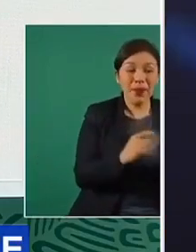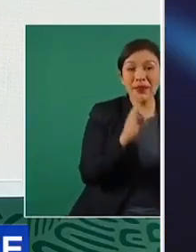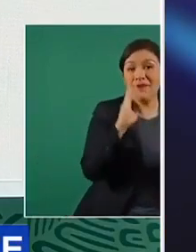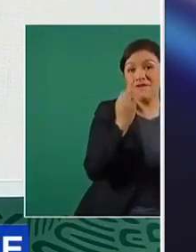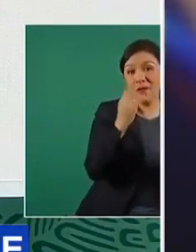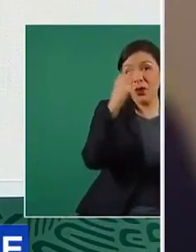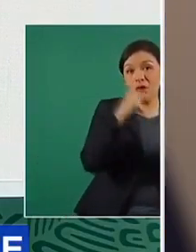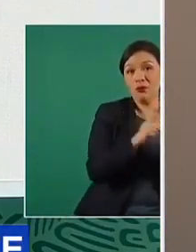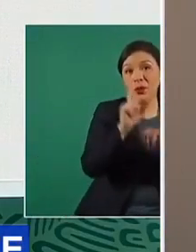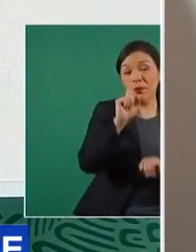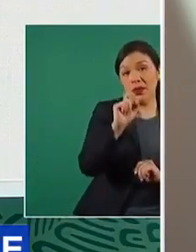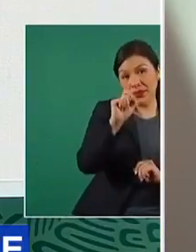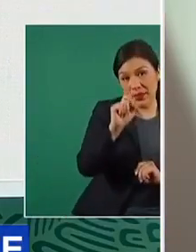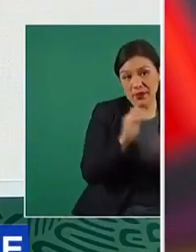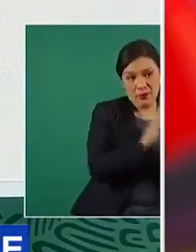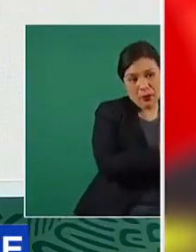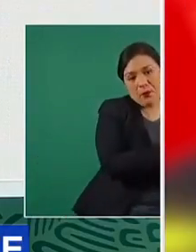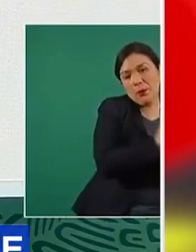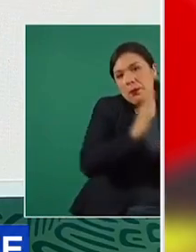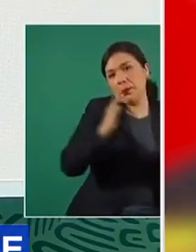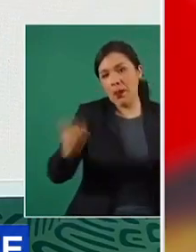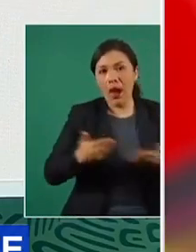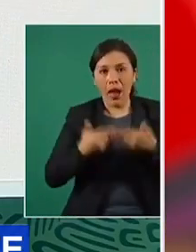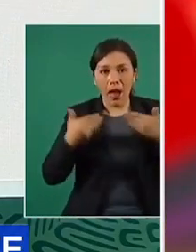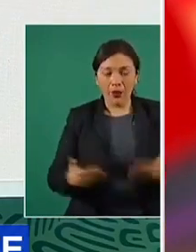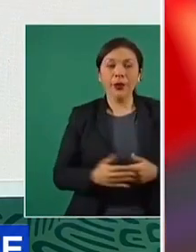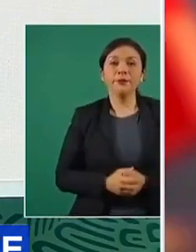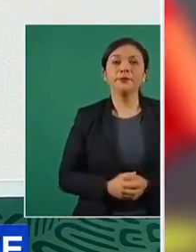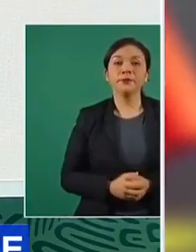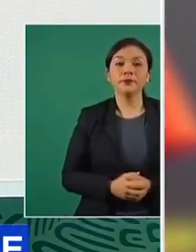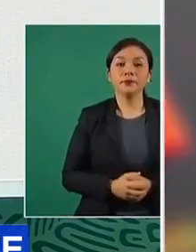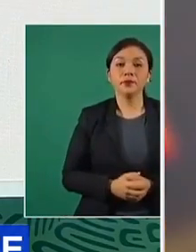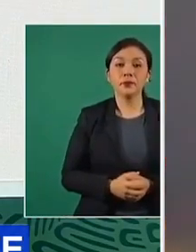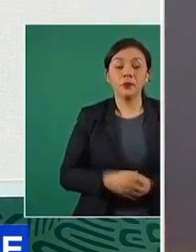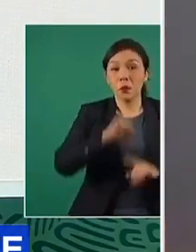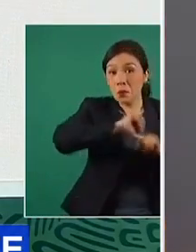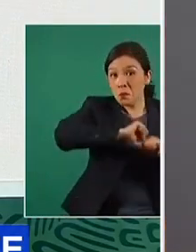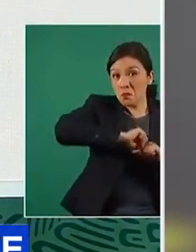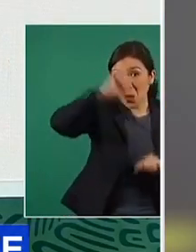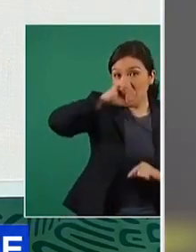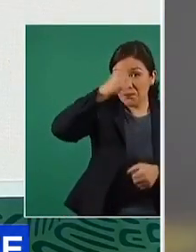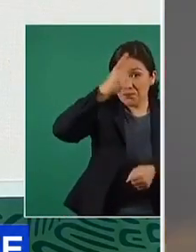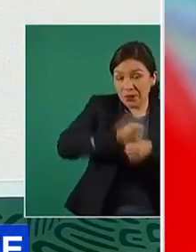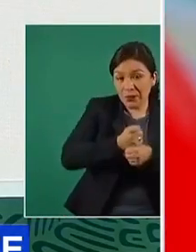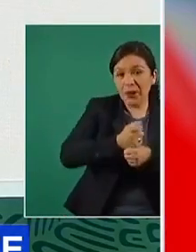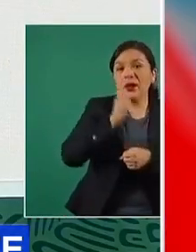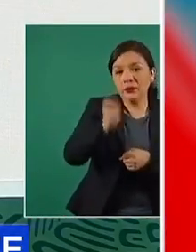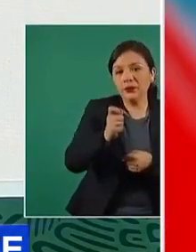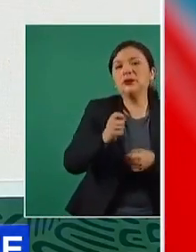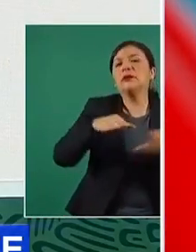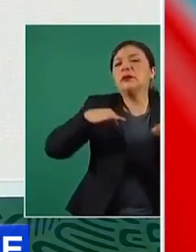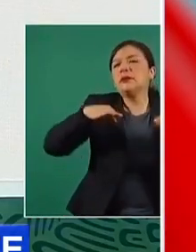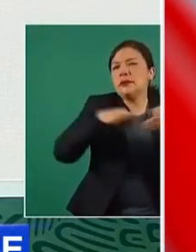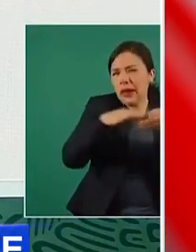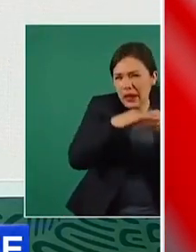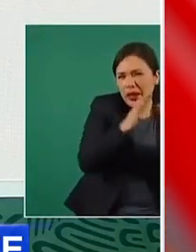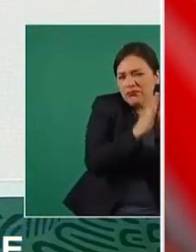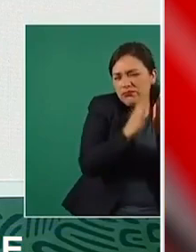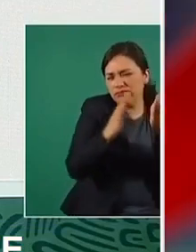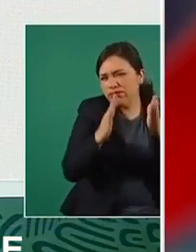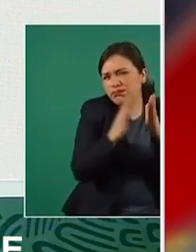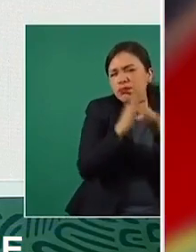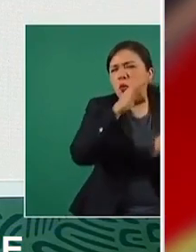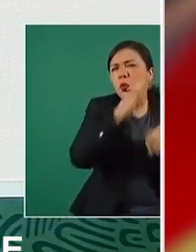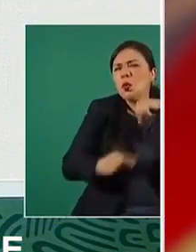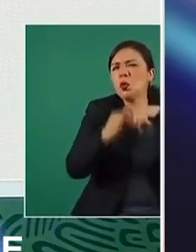fue del 22, así que ahorita estamos afortunadamente de acuerdo a las autoridades federales bien en